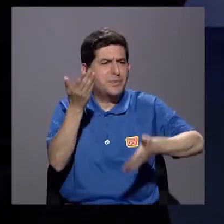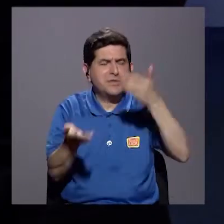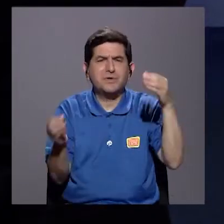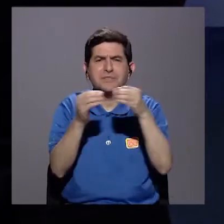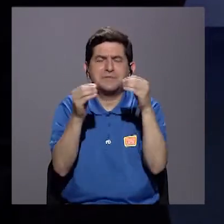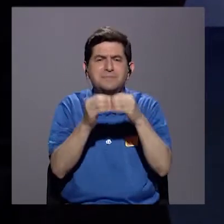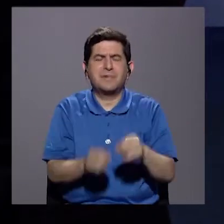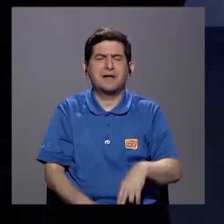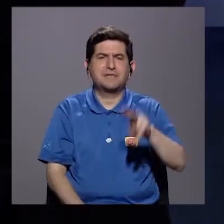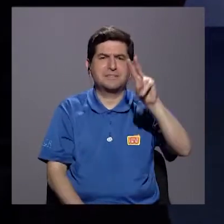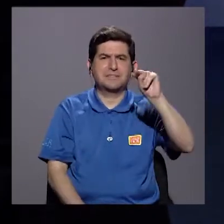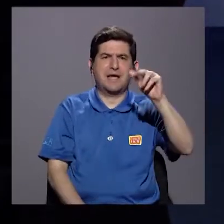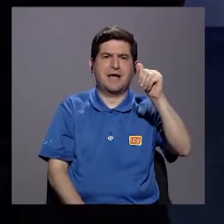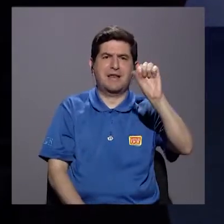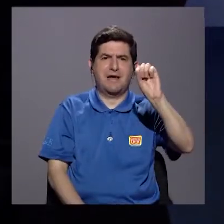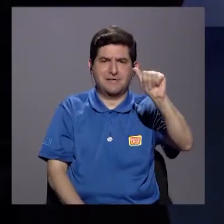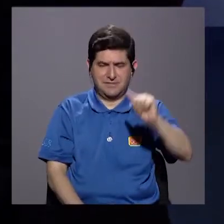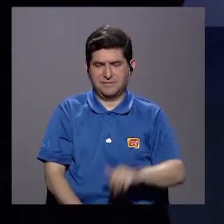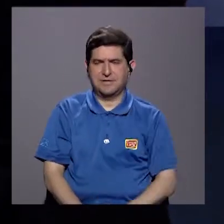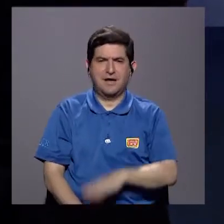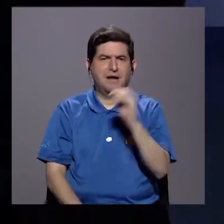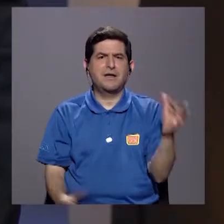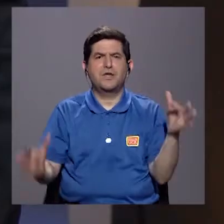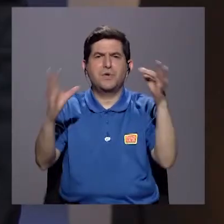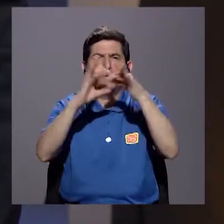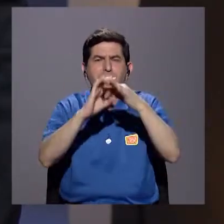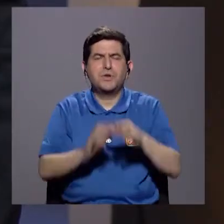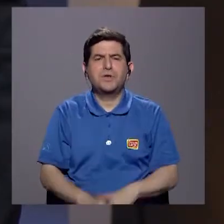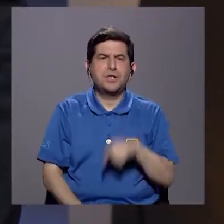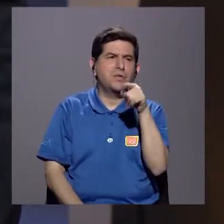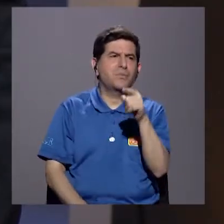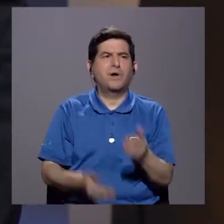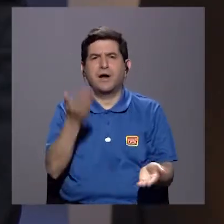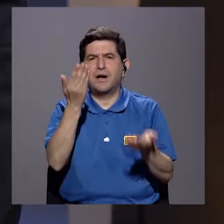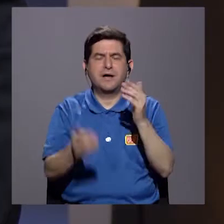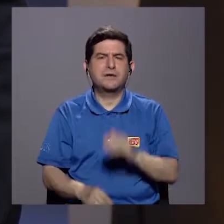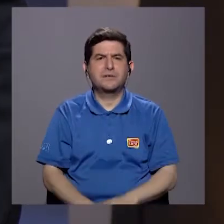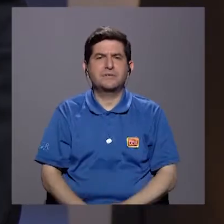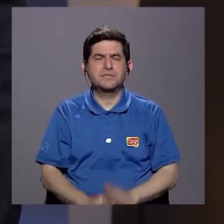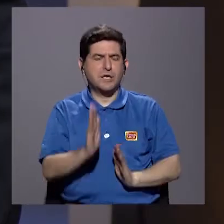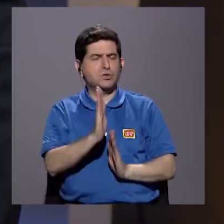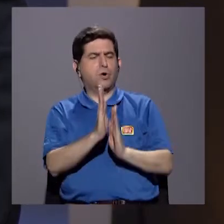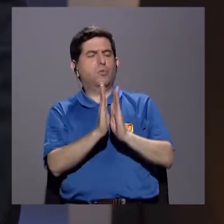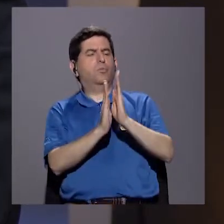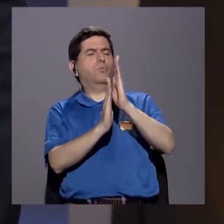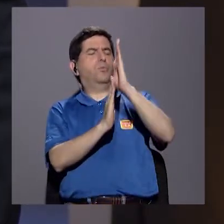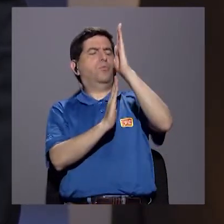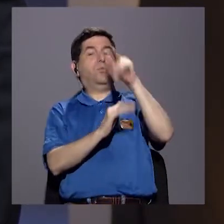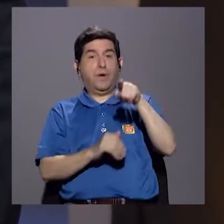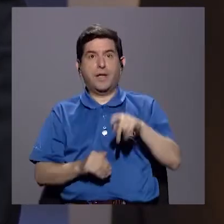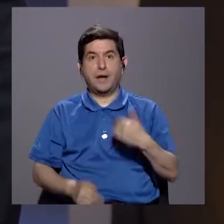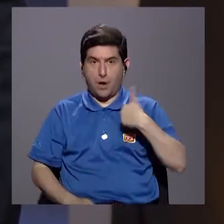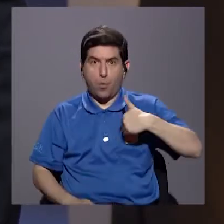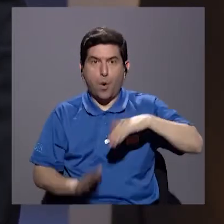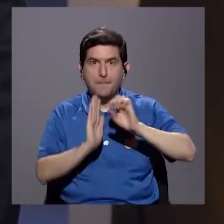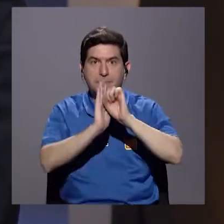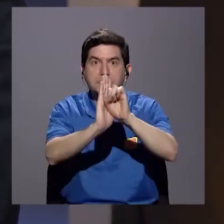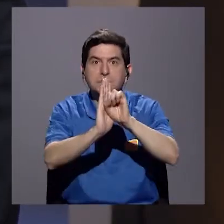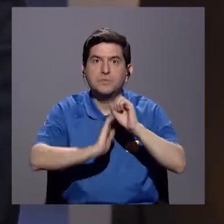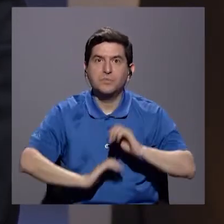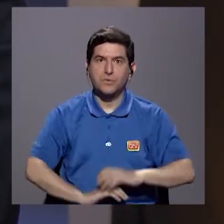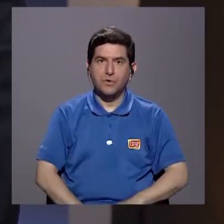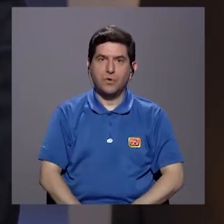en ese momento él estaba más en la NASA y más ligado a las viajes espaciales. 6 misiones especiales, ¿verdad? Era un hombre